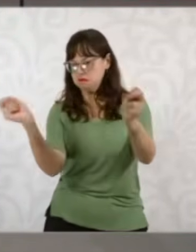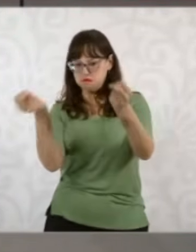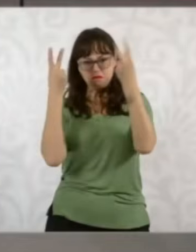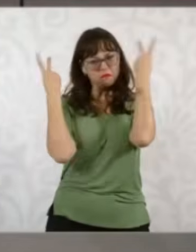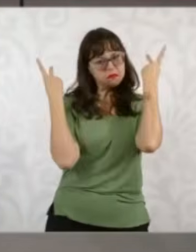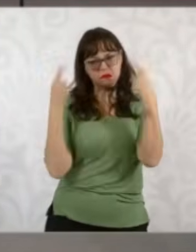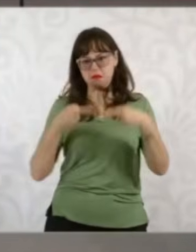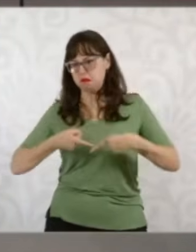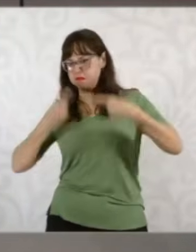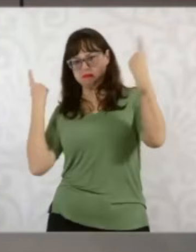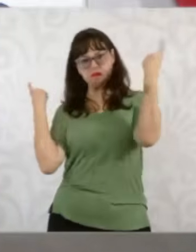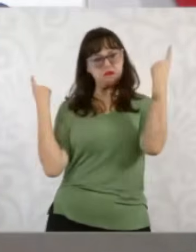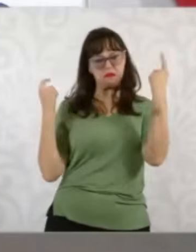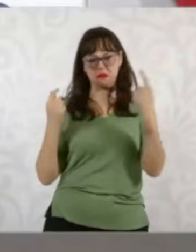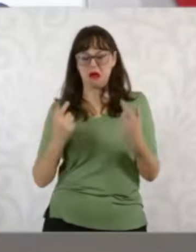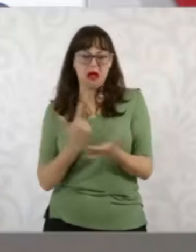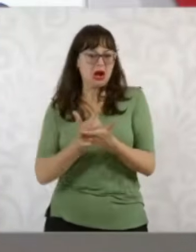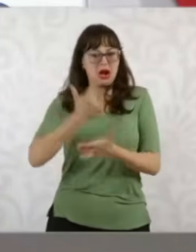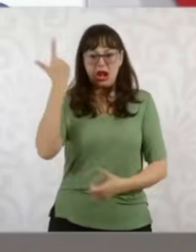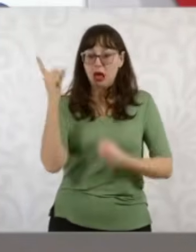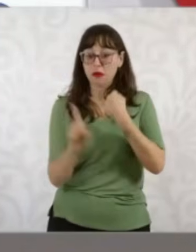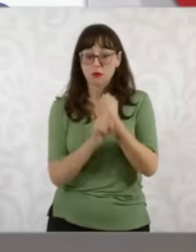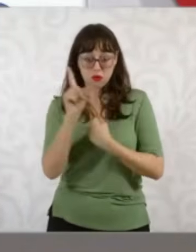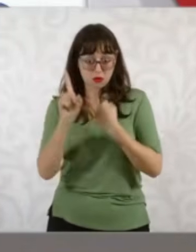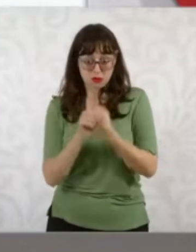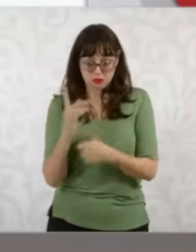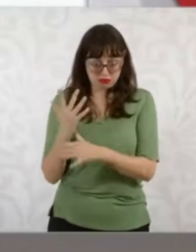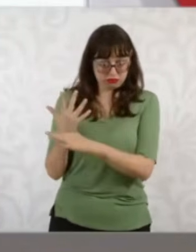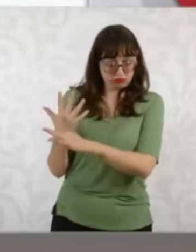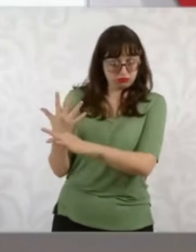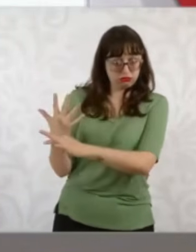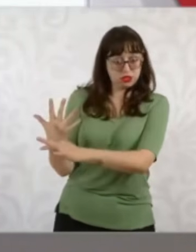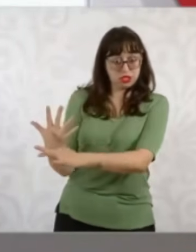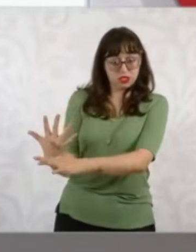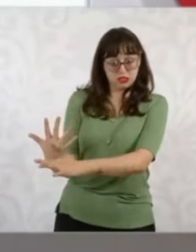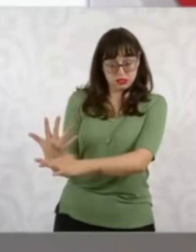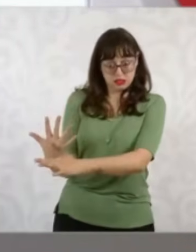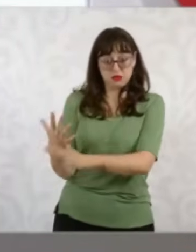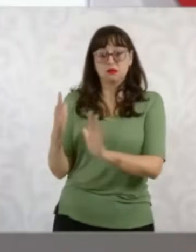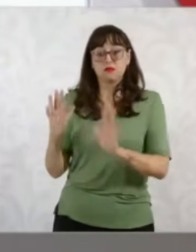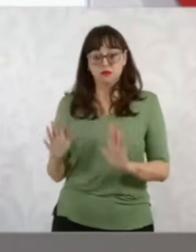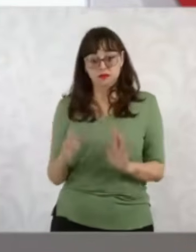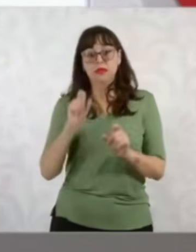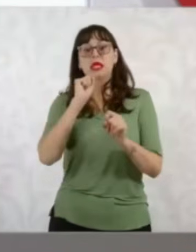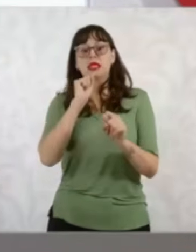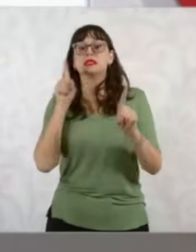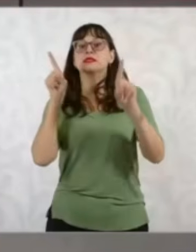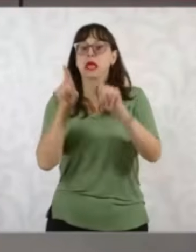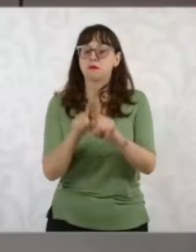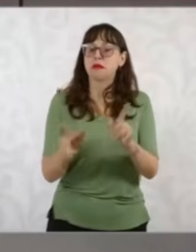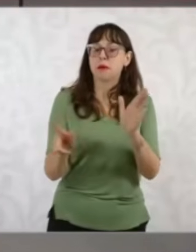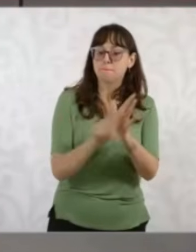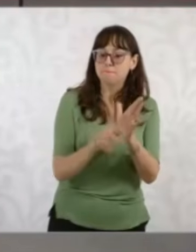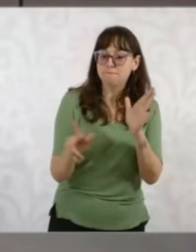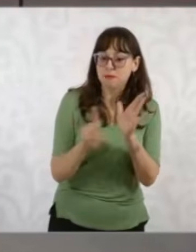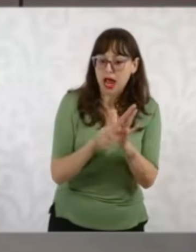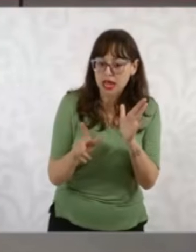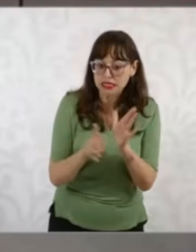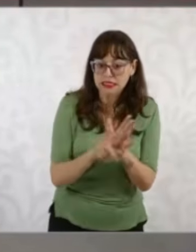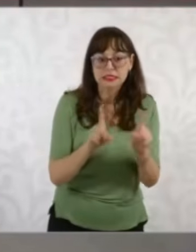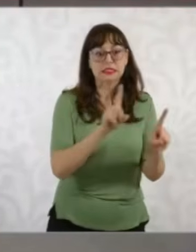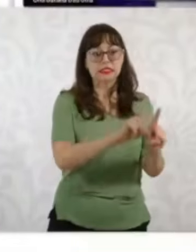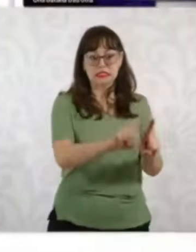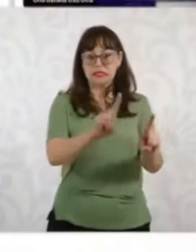Estados Unidos. Lo podemos ver en estos videos. Adelante, pero también lo recogió El País, México, ante la embestida